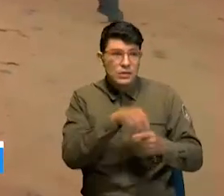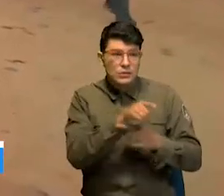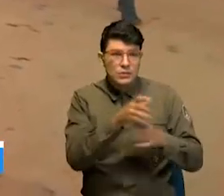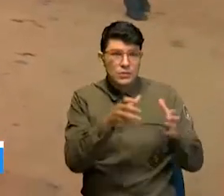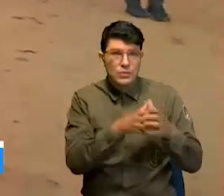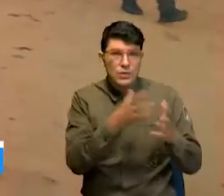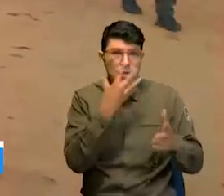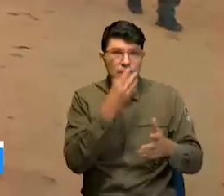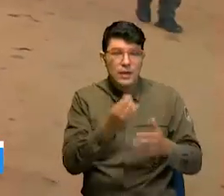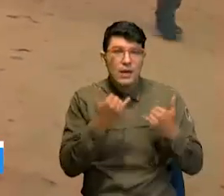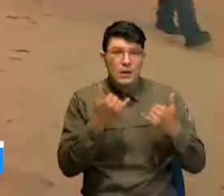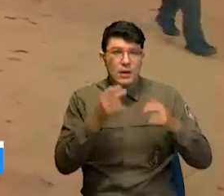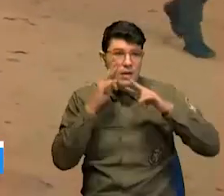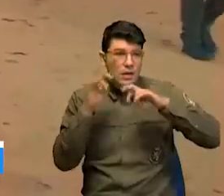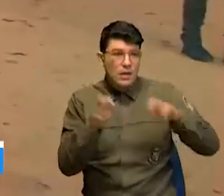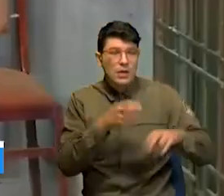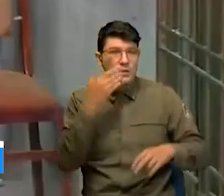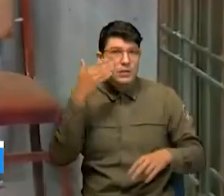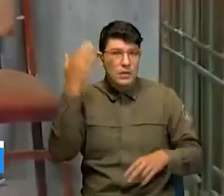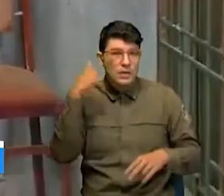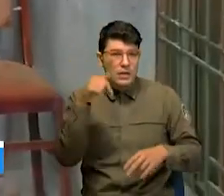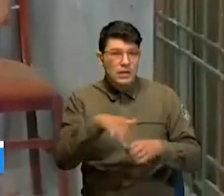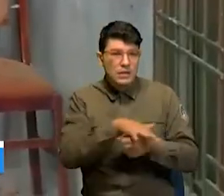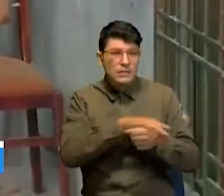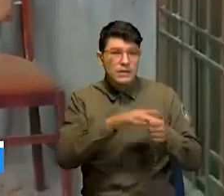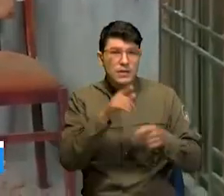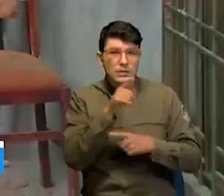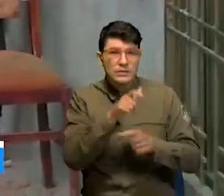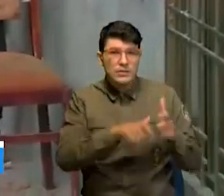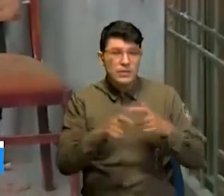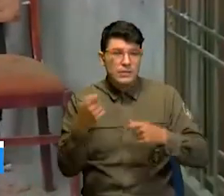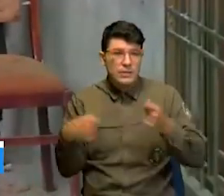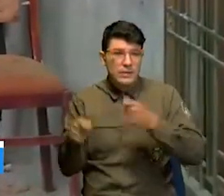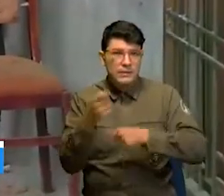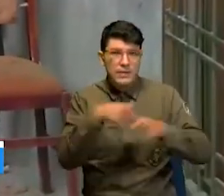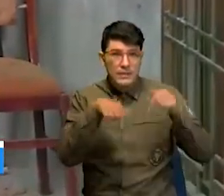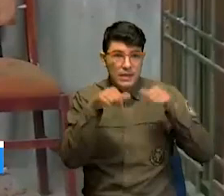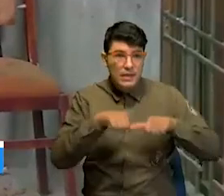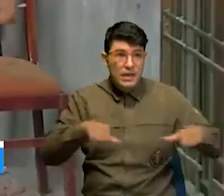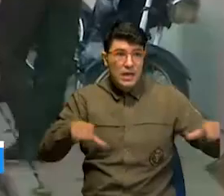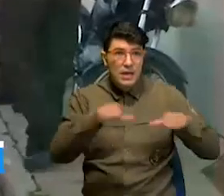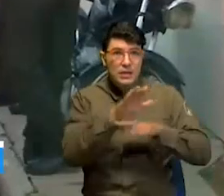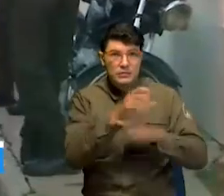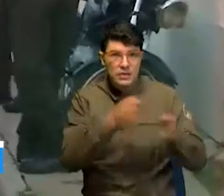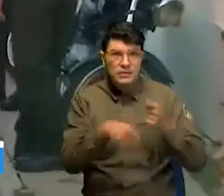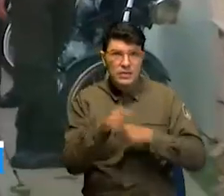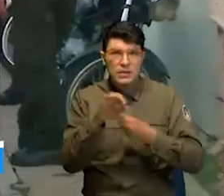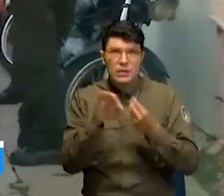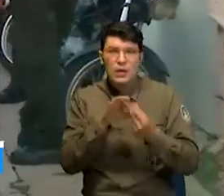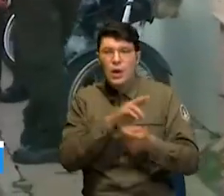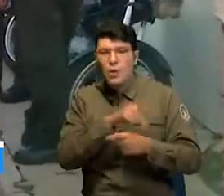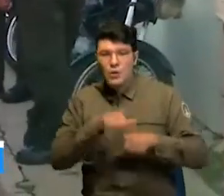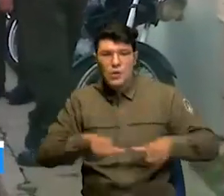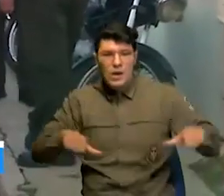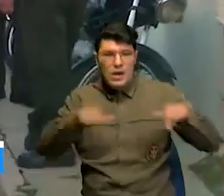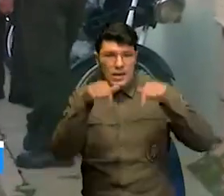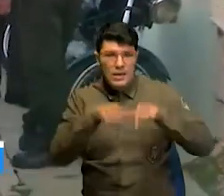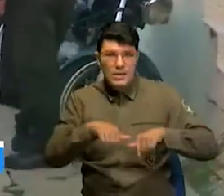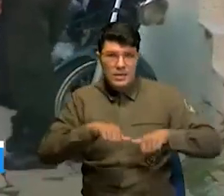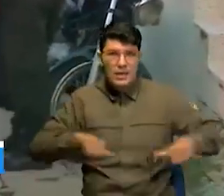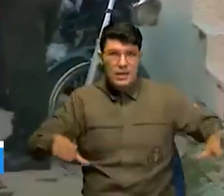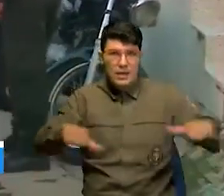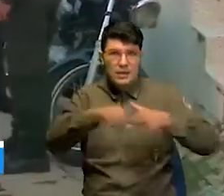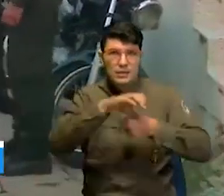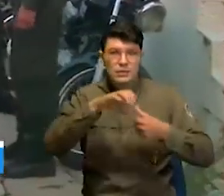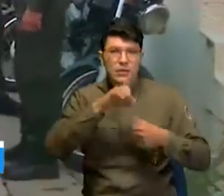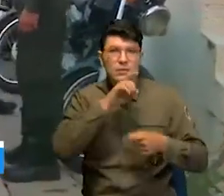organización que operaba desde estos barrios y que distribuía según la policía estupefacientes a otras zonas del área